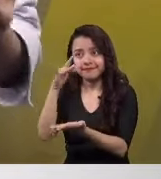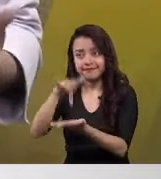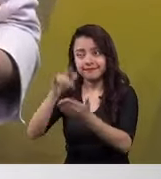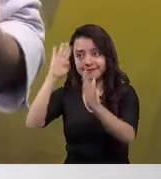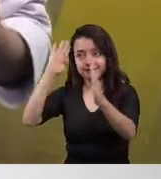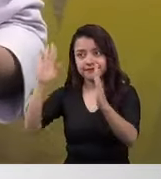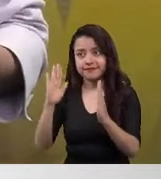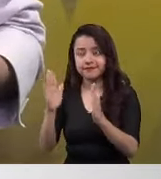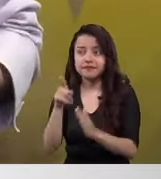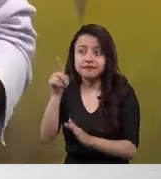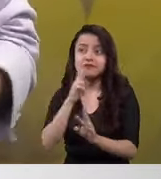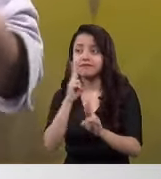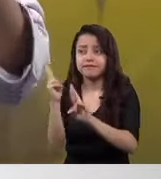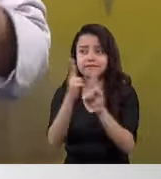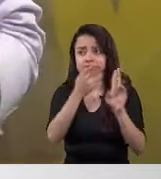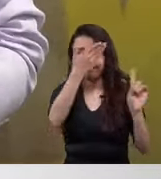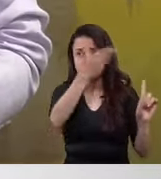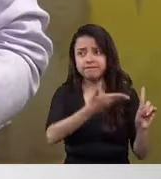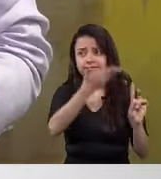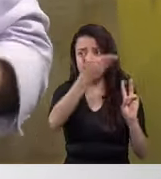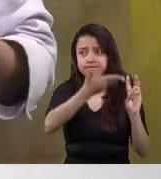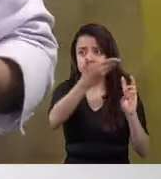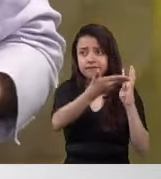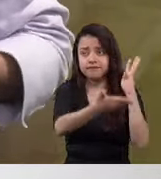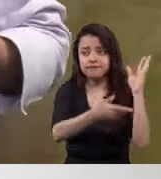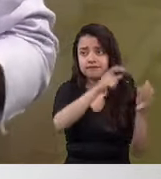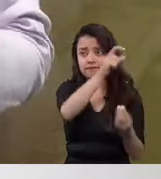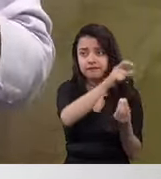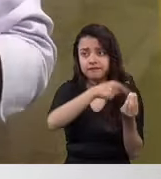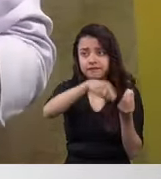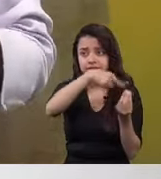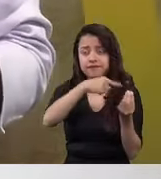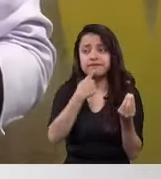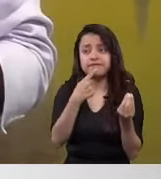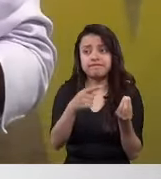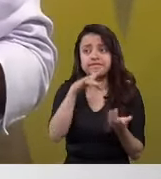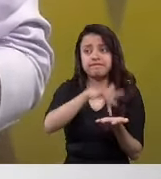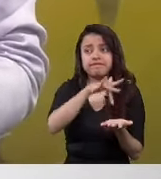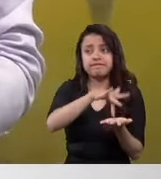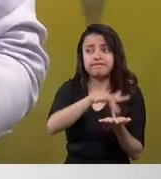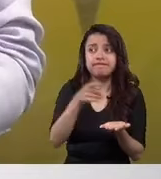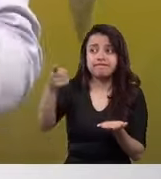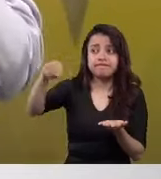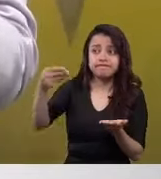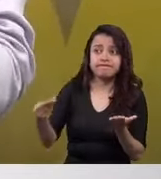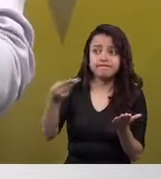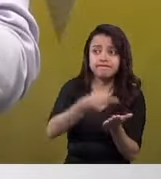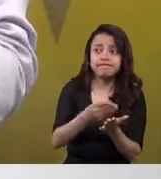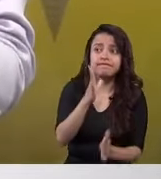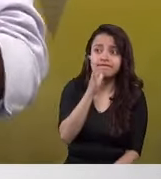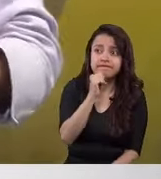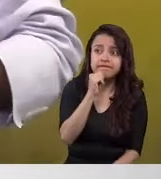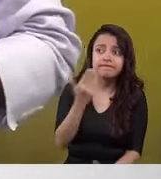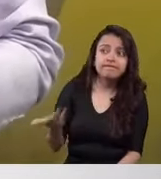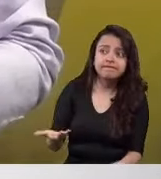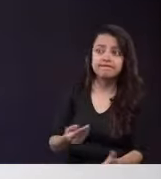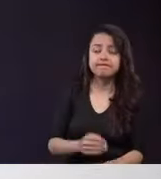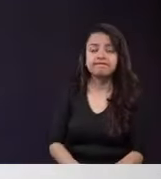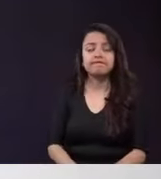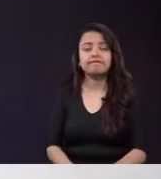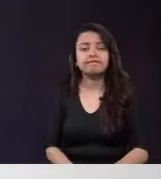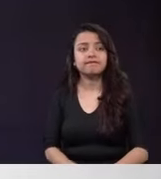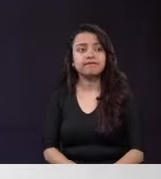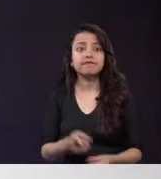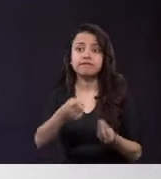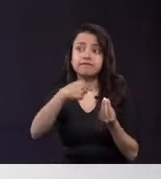atendernos. Y bueno, ¿qué responderle a estos contratistas que dicen que les deben miles de millones de pesos y que ellos sí prestaron sus servicios?